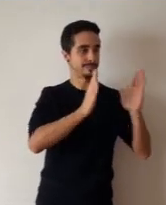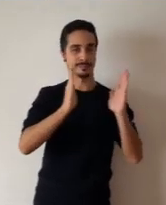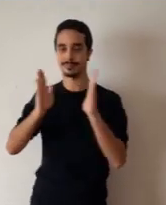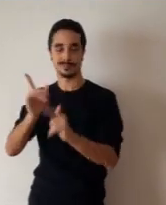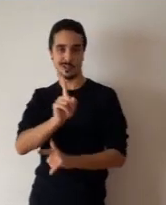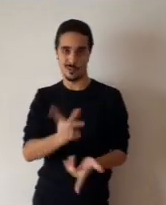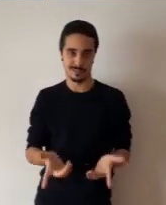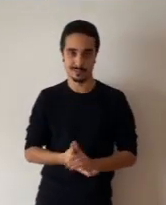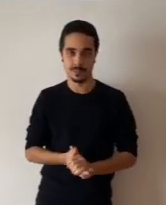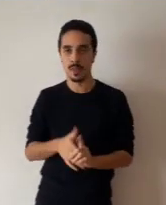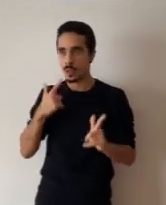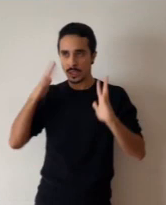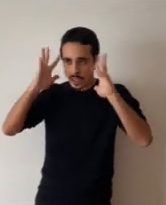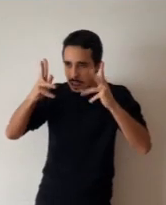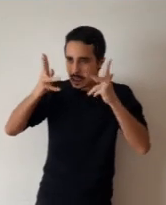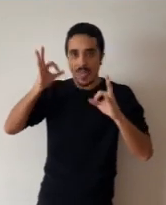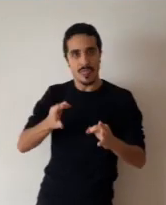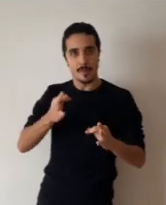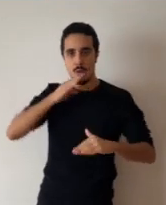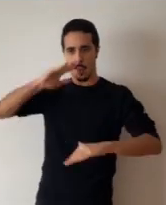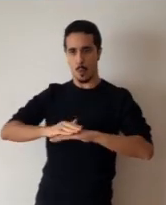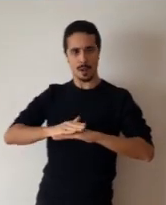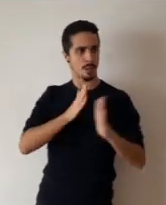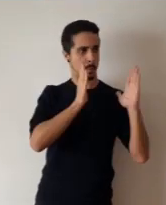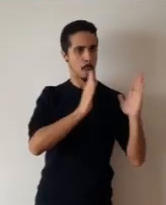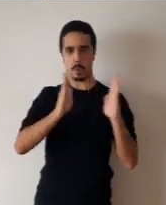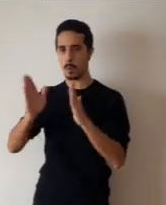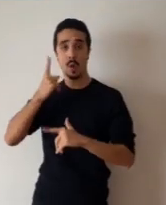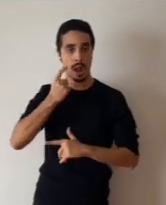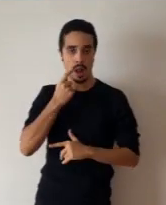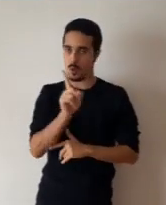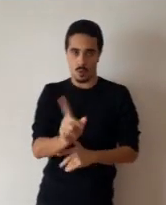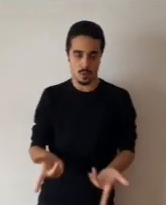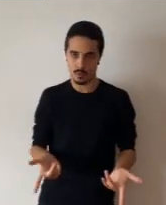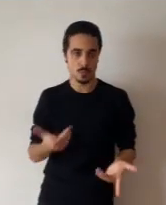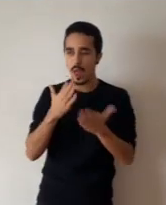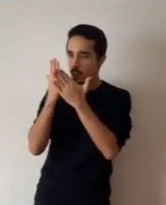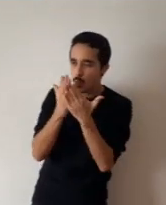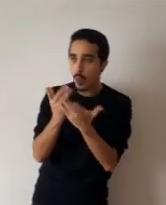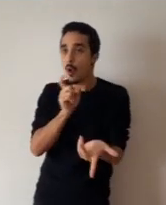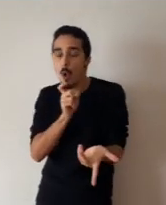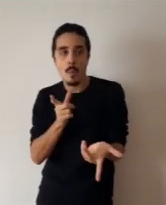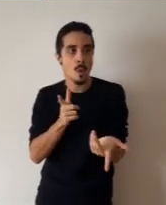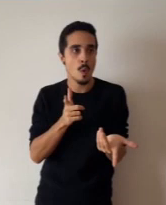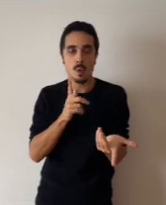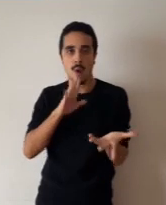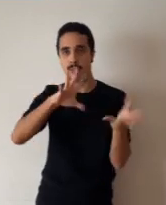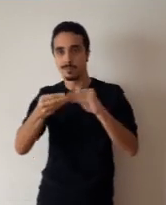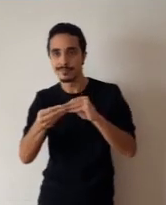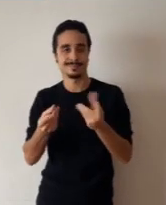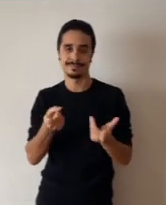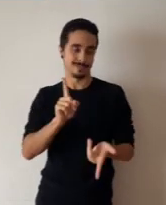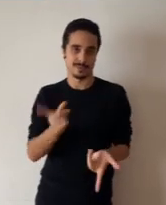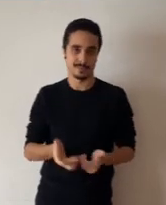los ciclos menstruales no sean regulares. No hay que poner ningún empeño en intentar regularlos en este momento, ni hacer